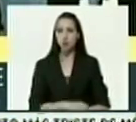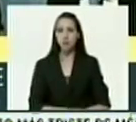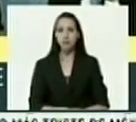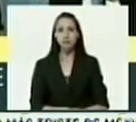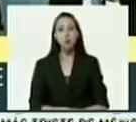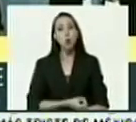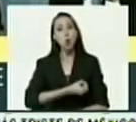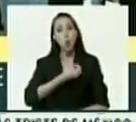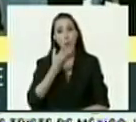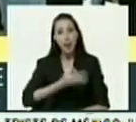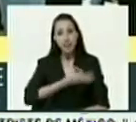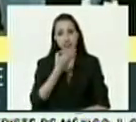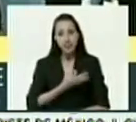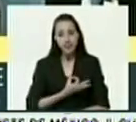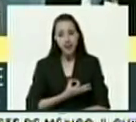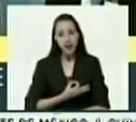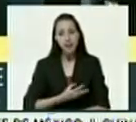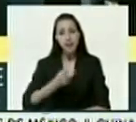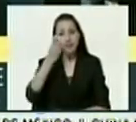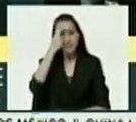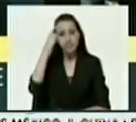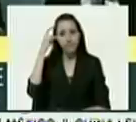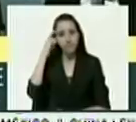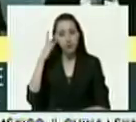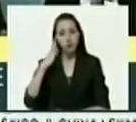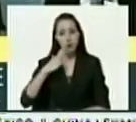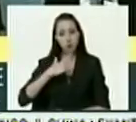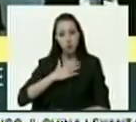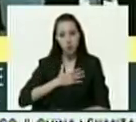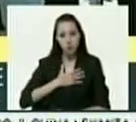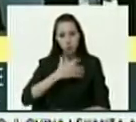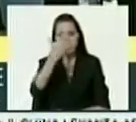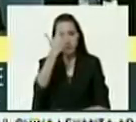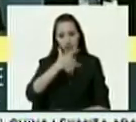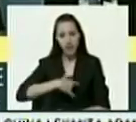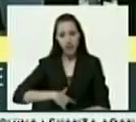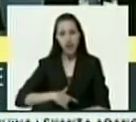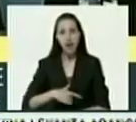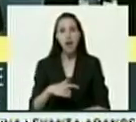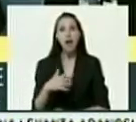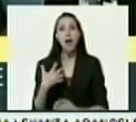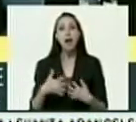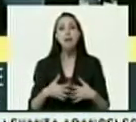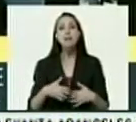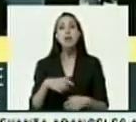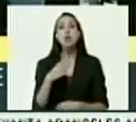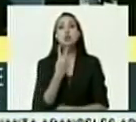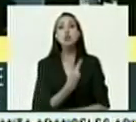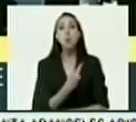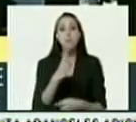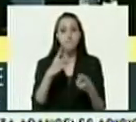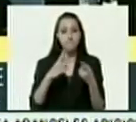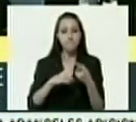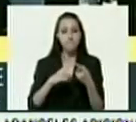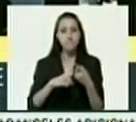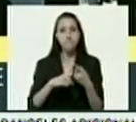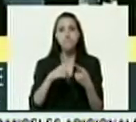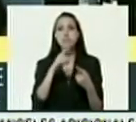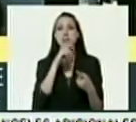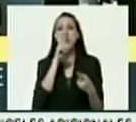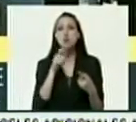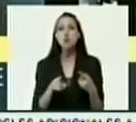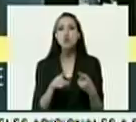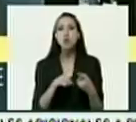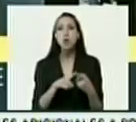Buenas tardes, señor ministro. Soy Antonio Broto, de la agencia EFE. Dos preguntas. La primera, en vista de de